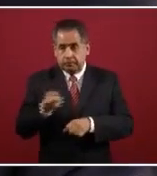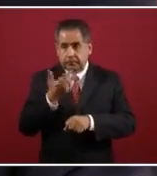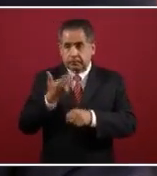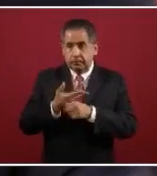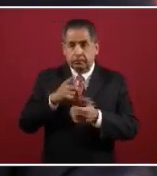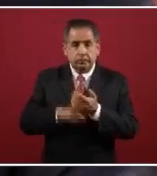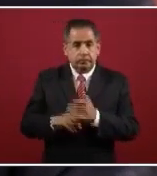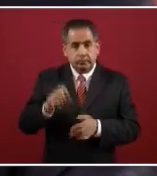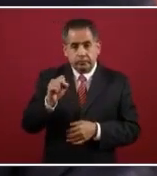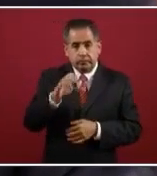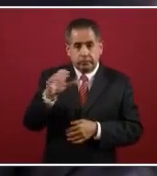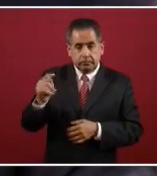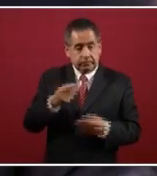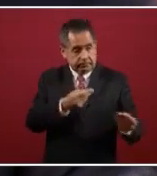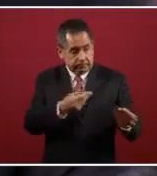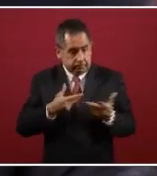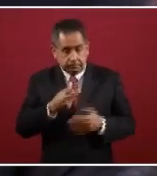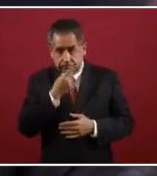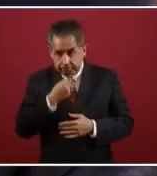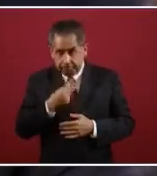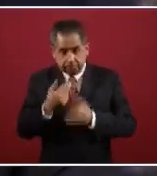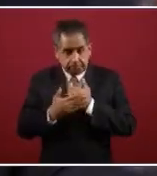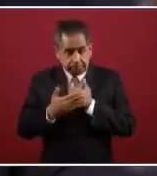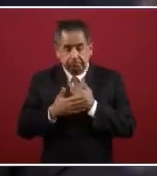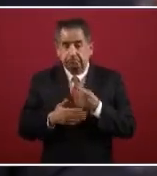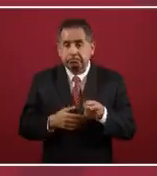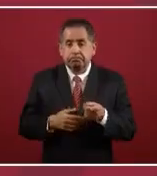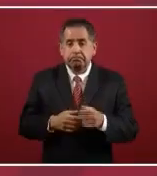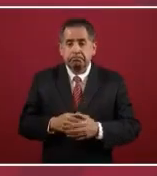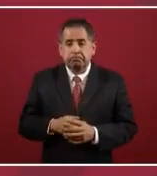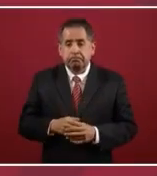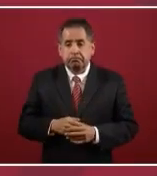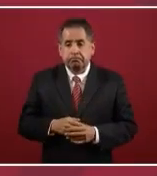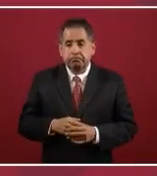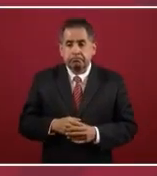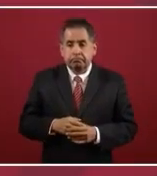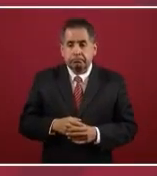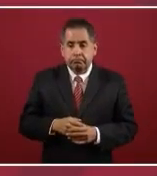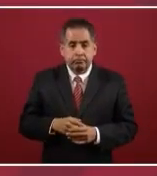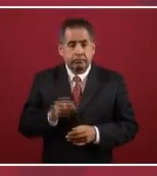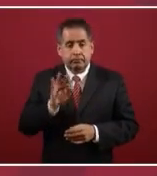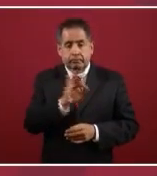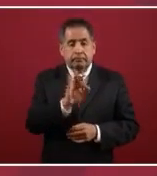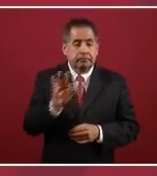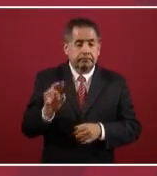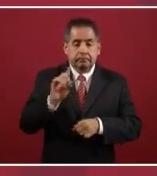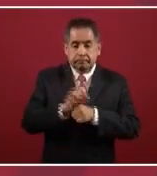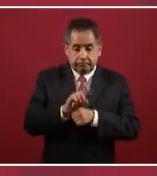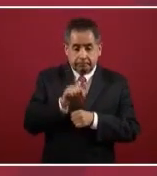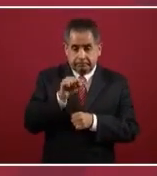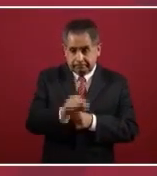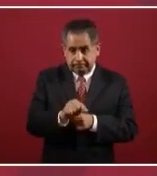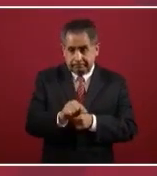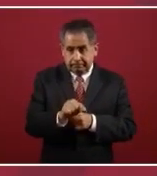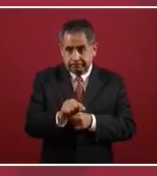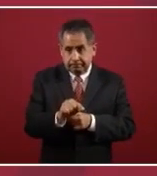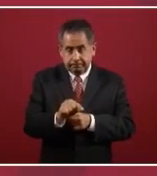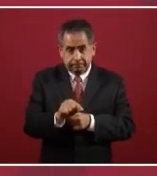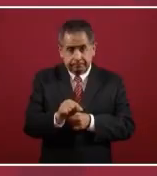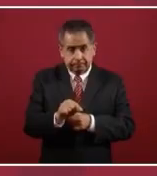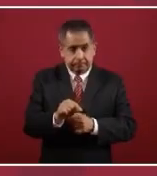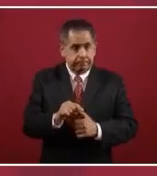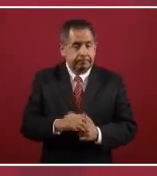de Comunicaciones que se mencionaba una fecha y